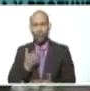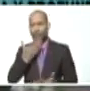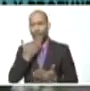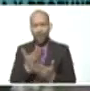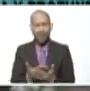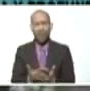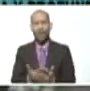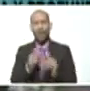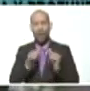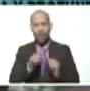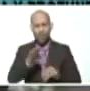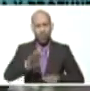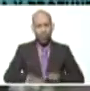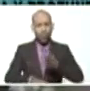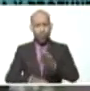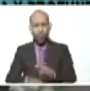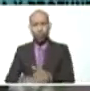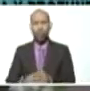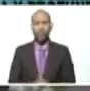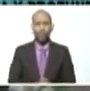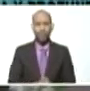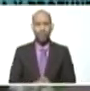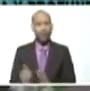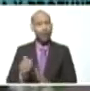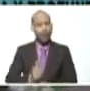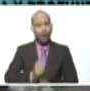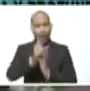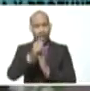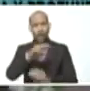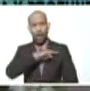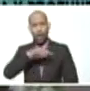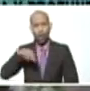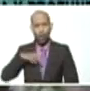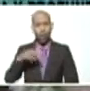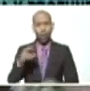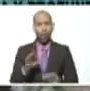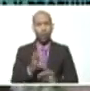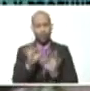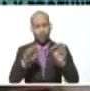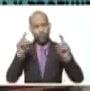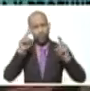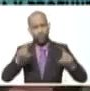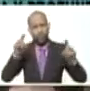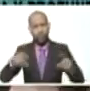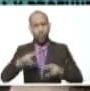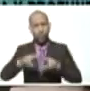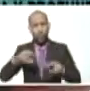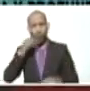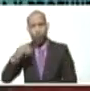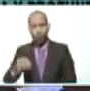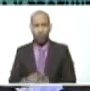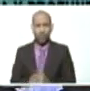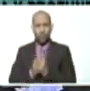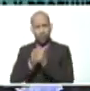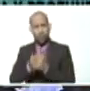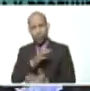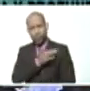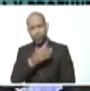seguir sus huellas, sea una guía en la formación de nuestros niños y jóvenes. Roguemos al